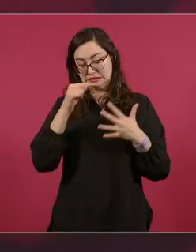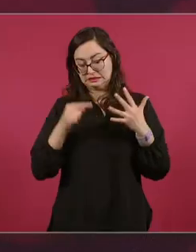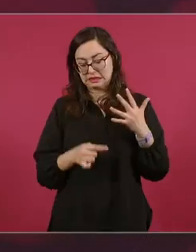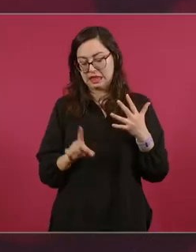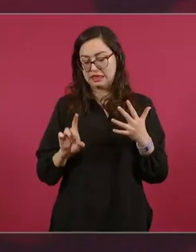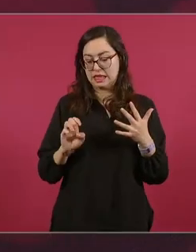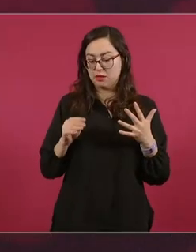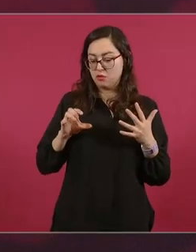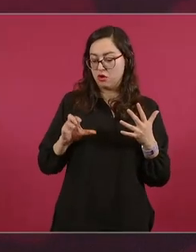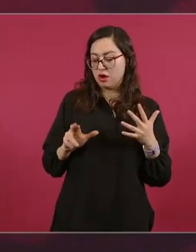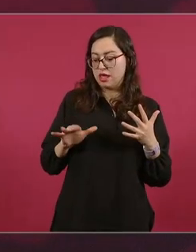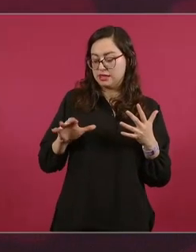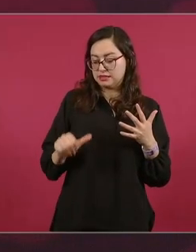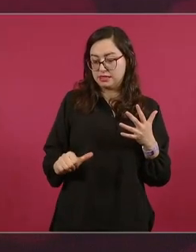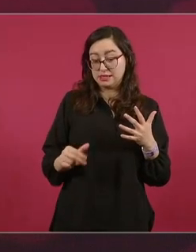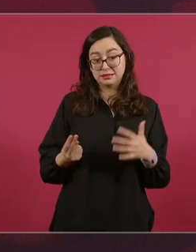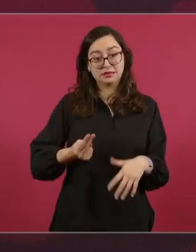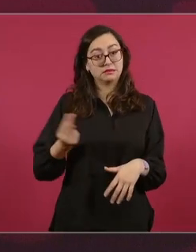veraz,